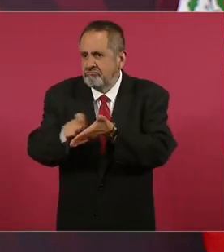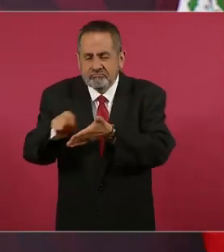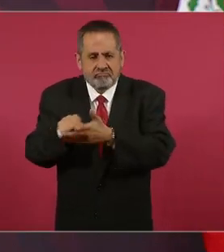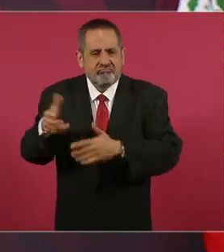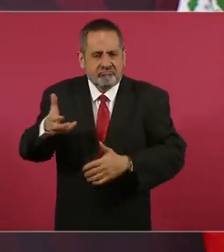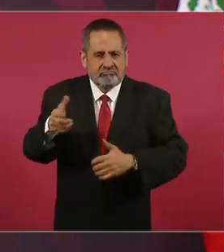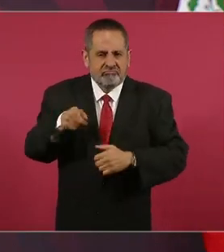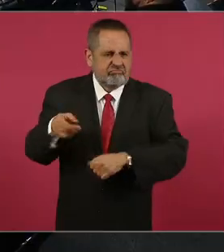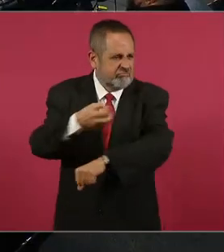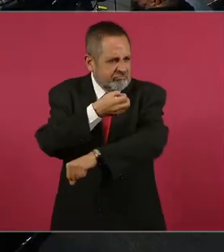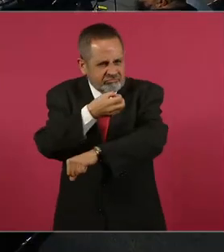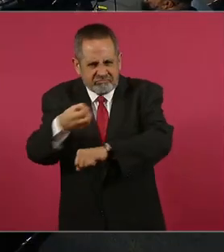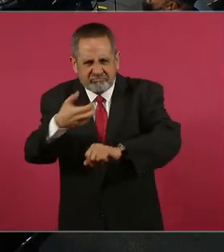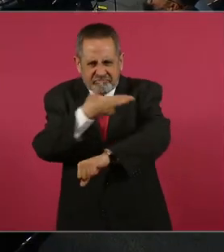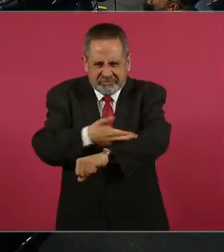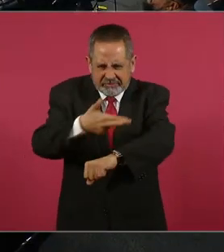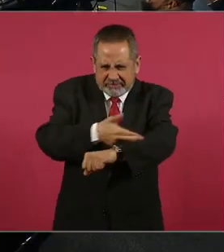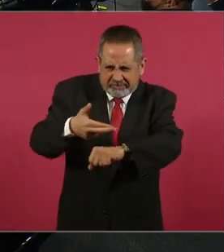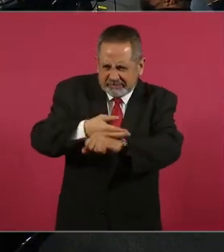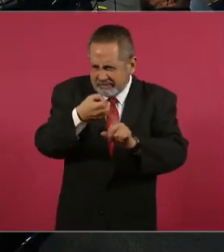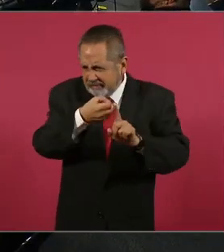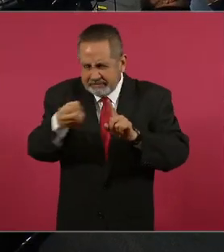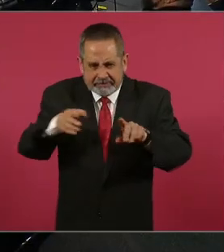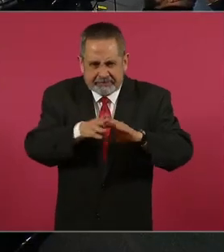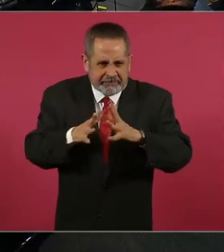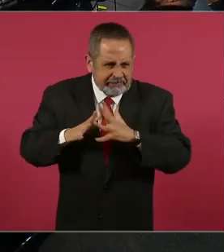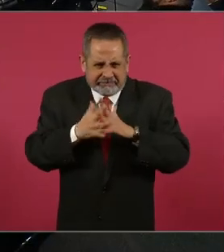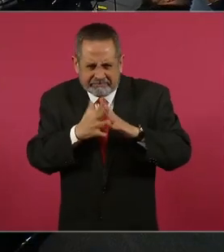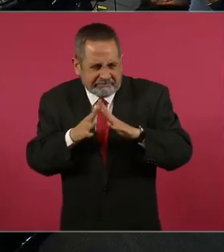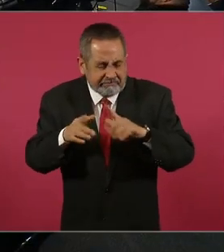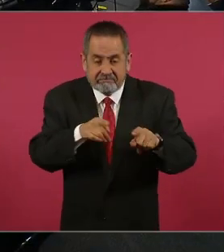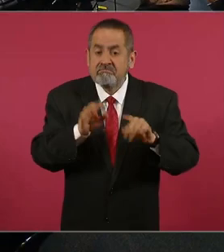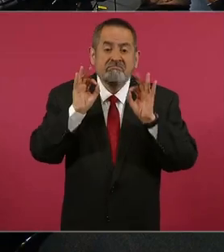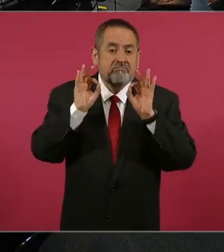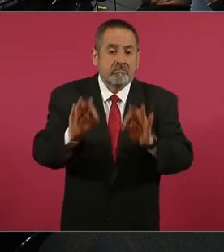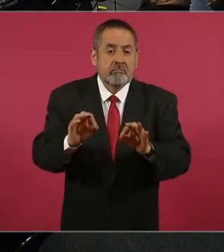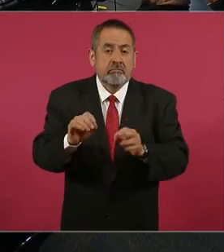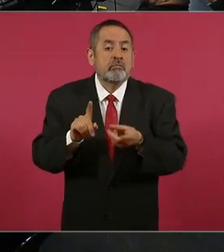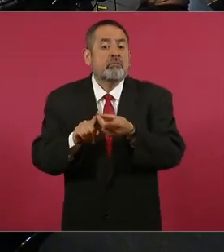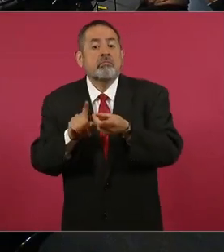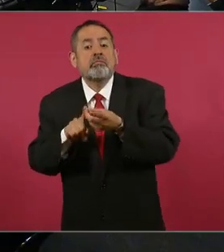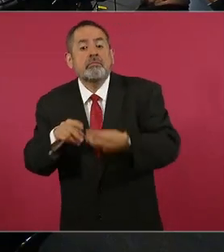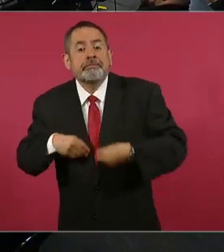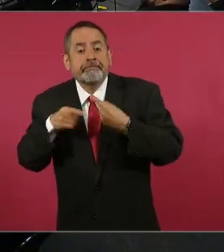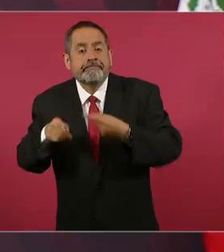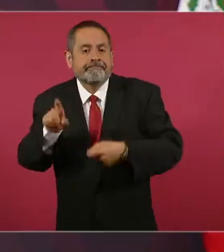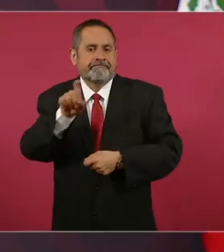y organizó una guerrilla desde Texas